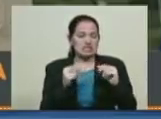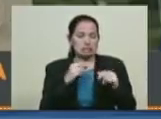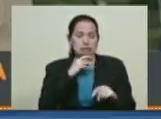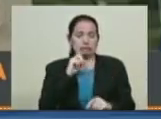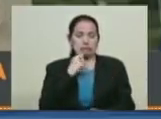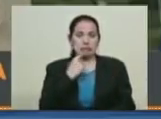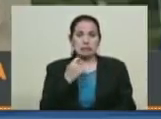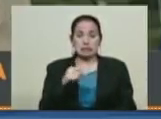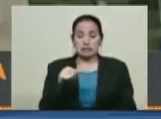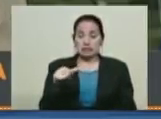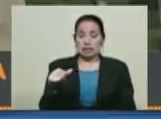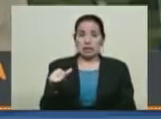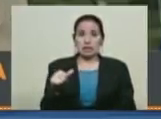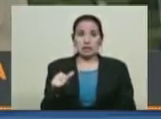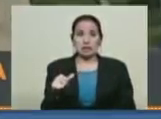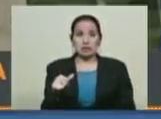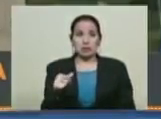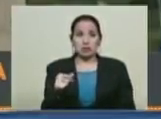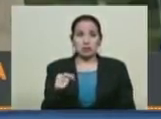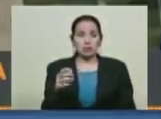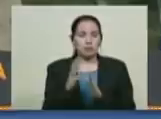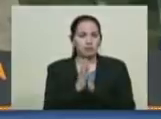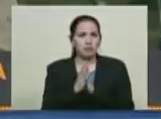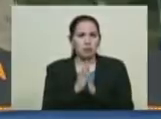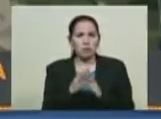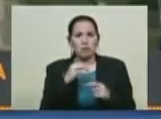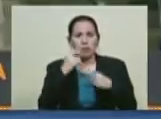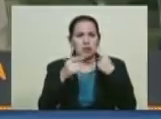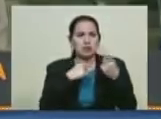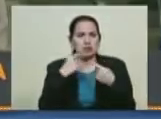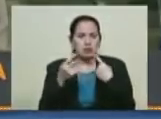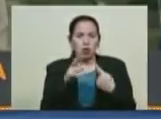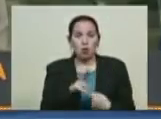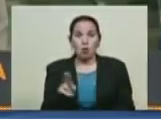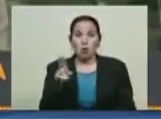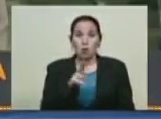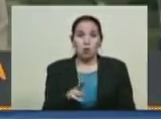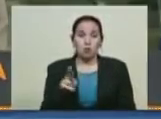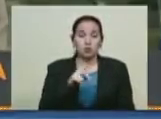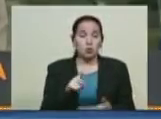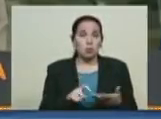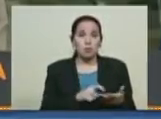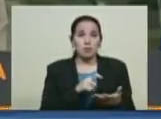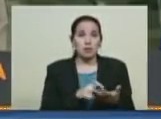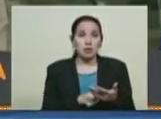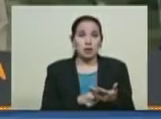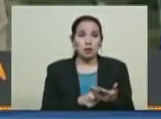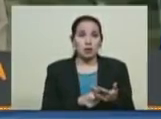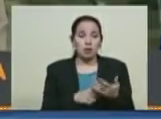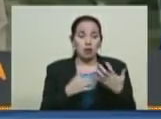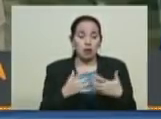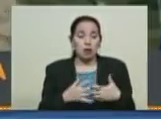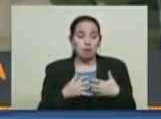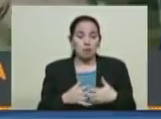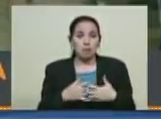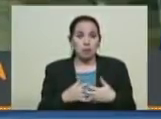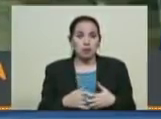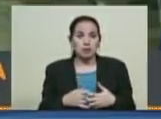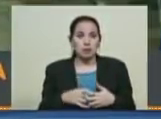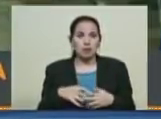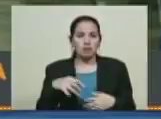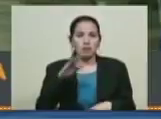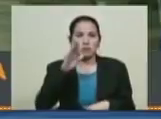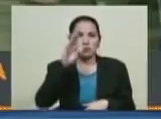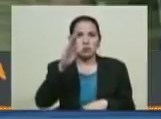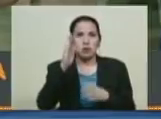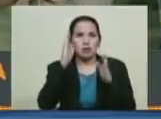La utilización. Por favor, vamos a comentarle al pueblo los usos complementarios que tienen estas plantas hacia el futuro.